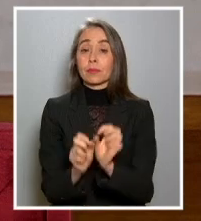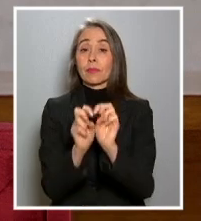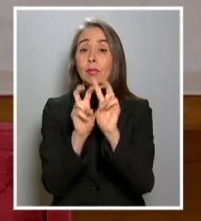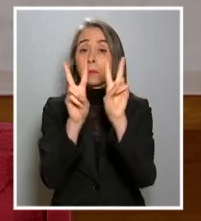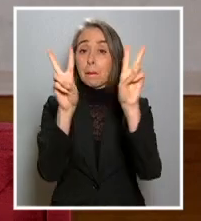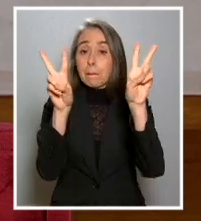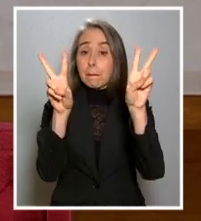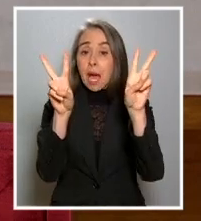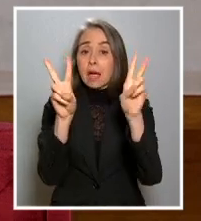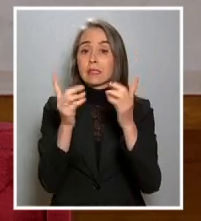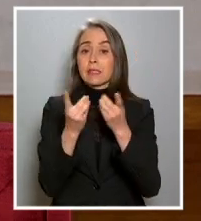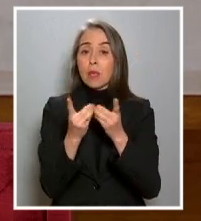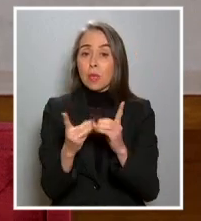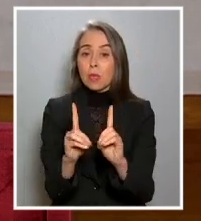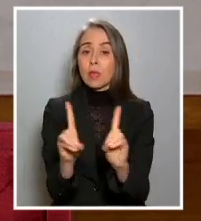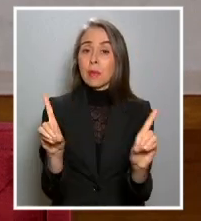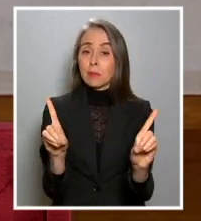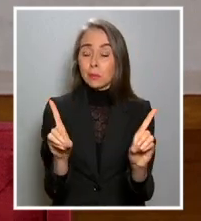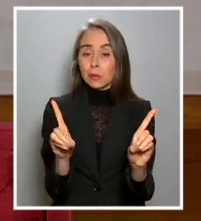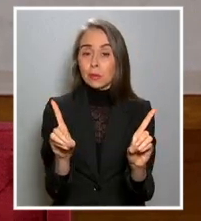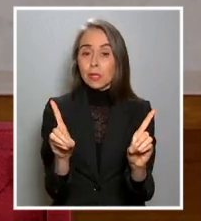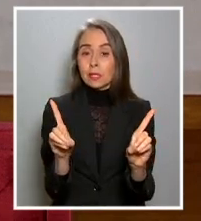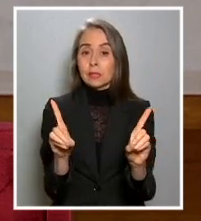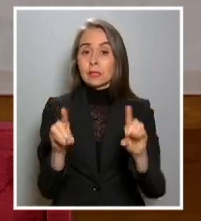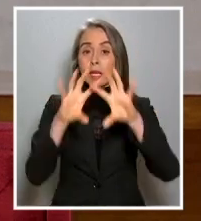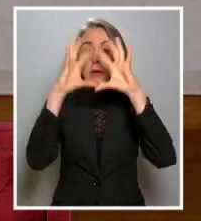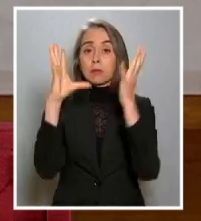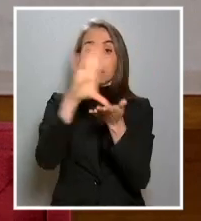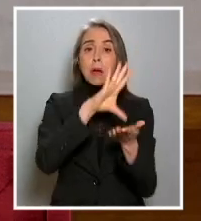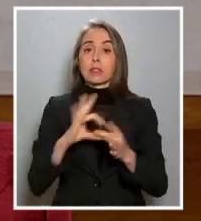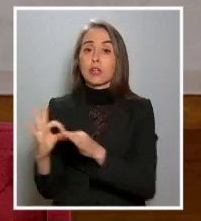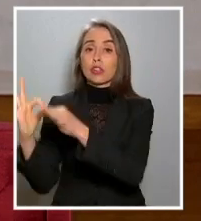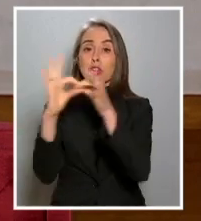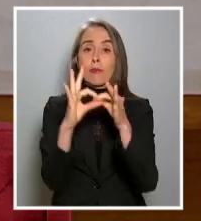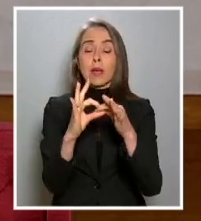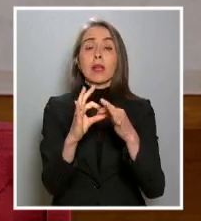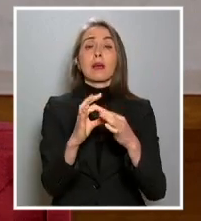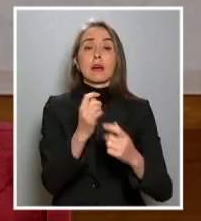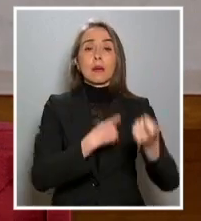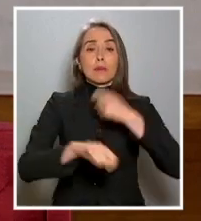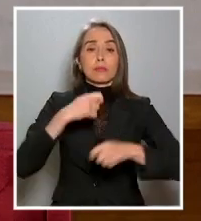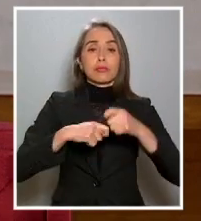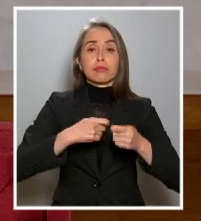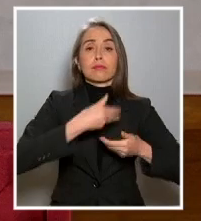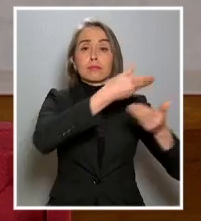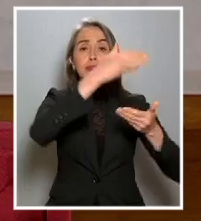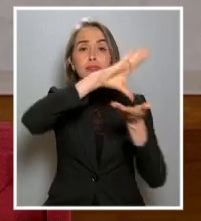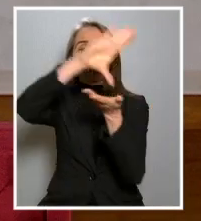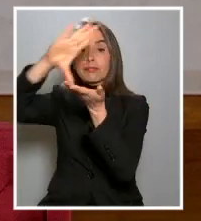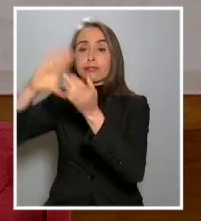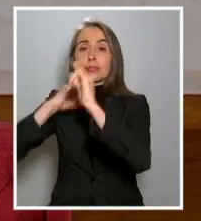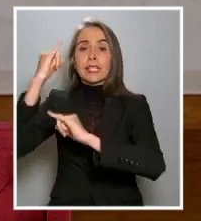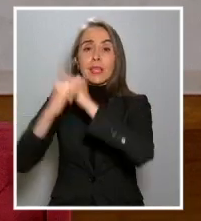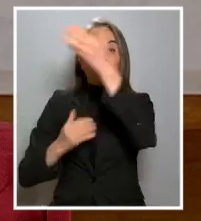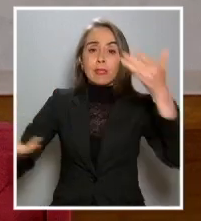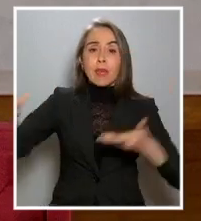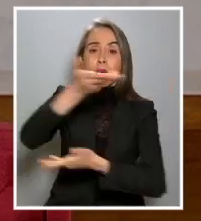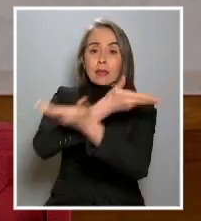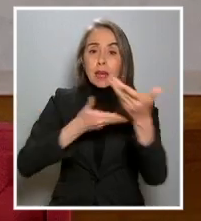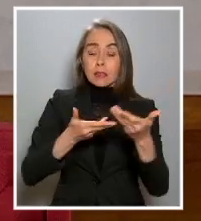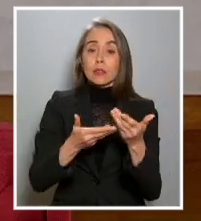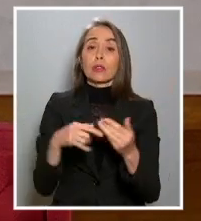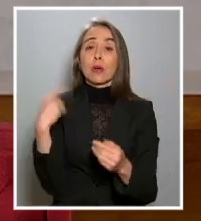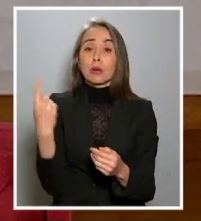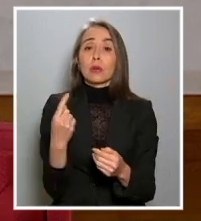la democracia, la globalización y el comercio internacional siguen siendo un anhelo compartido por